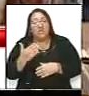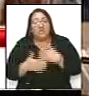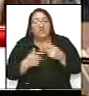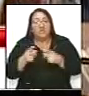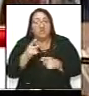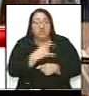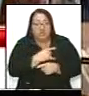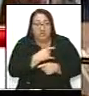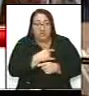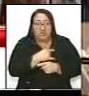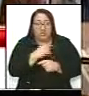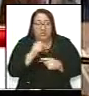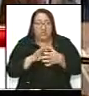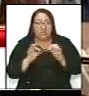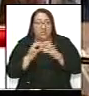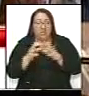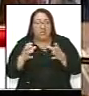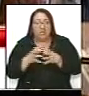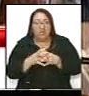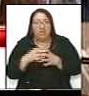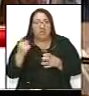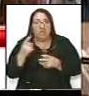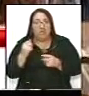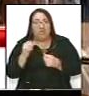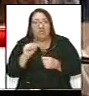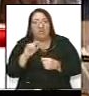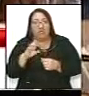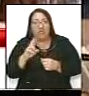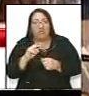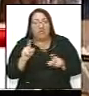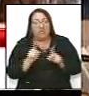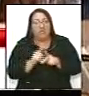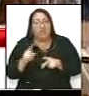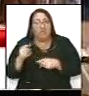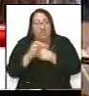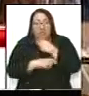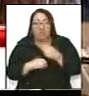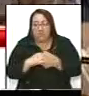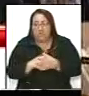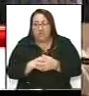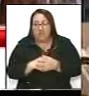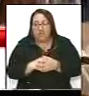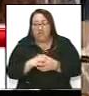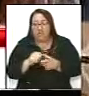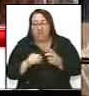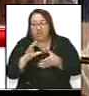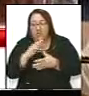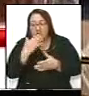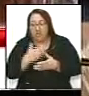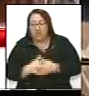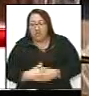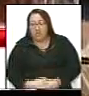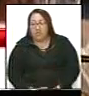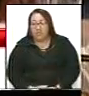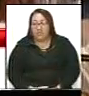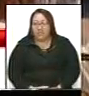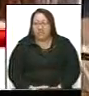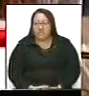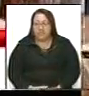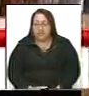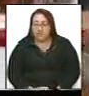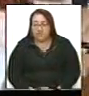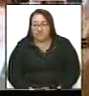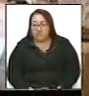esta universidad histórica, no solamente para el sur, sino para el país y para toda América. Gracias. Agradecemos